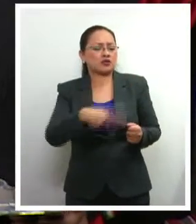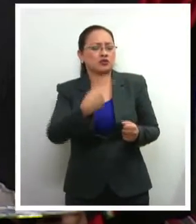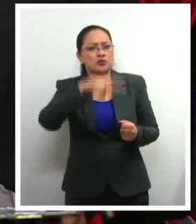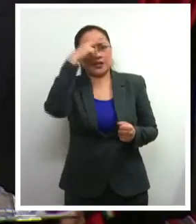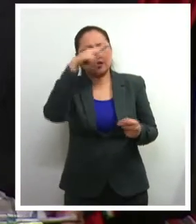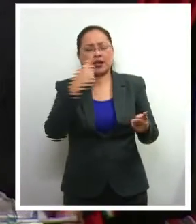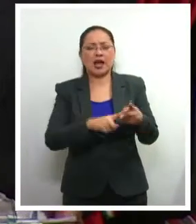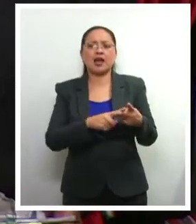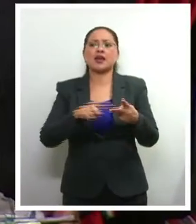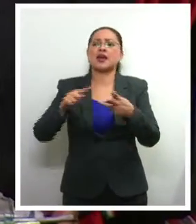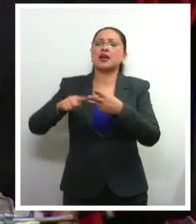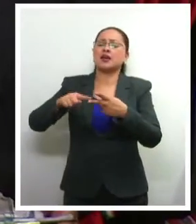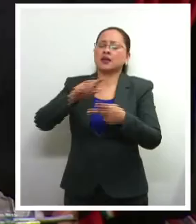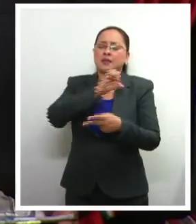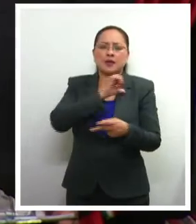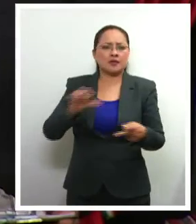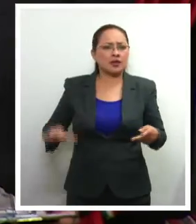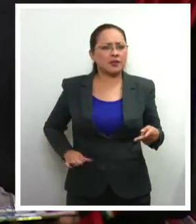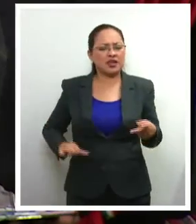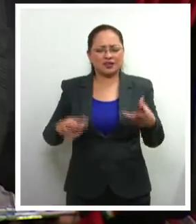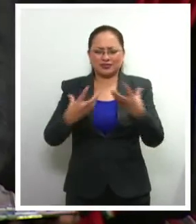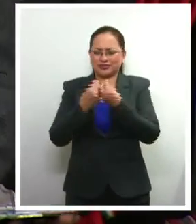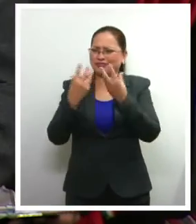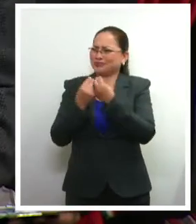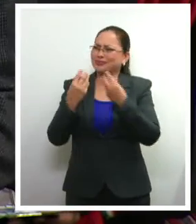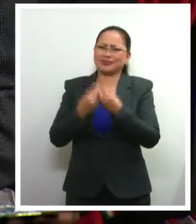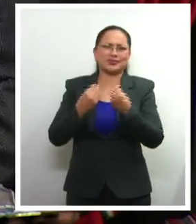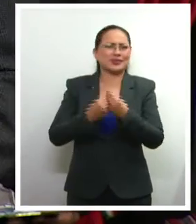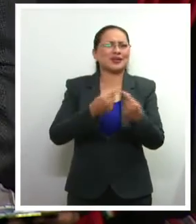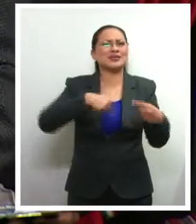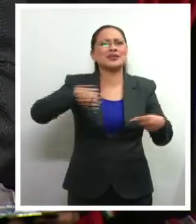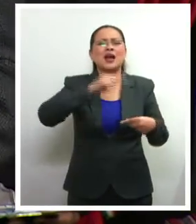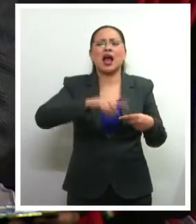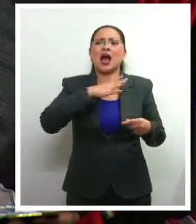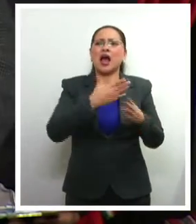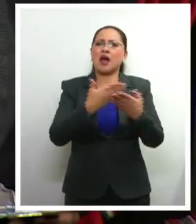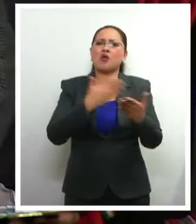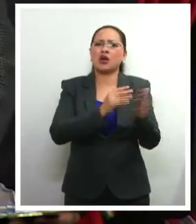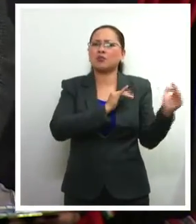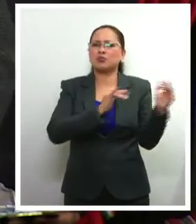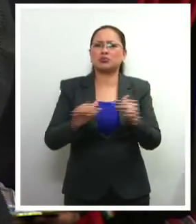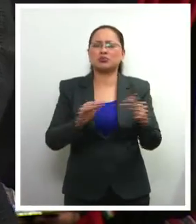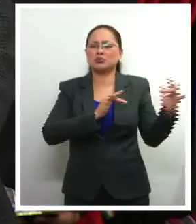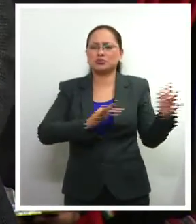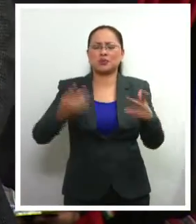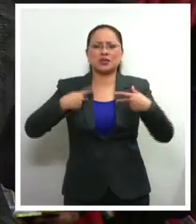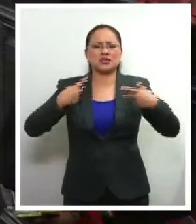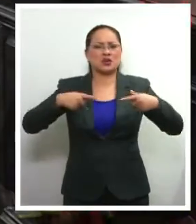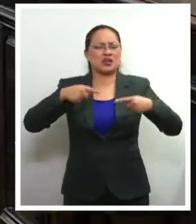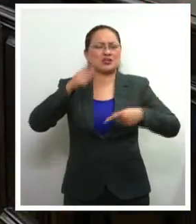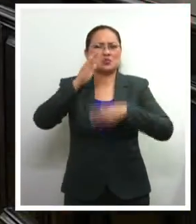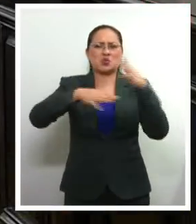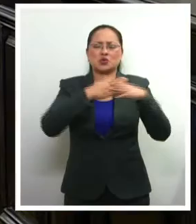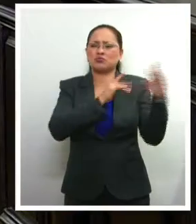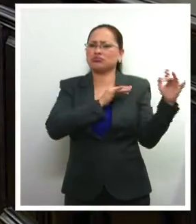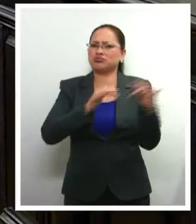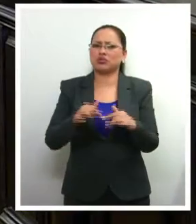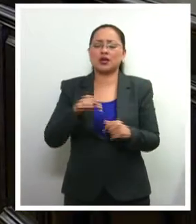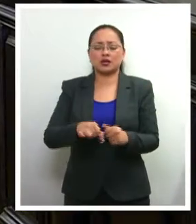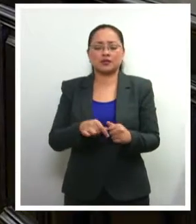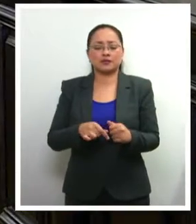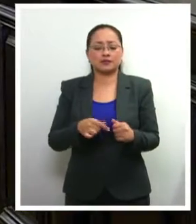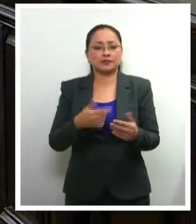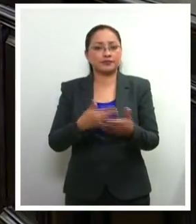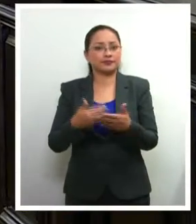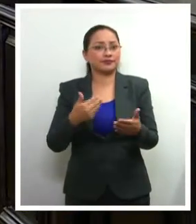ayuntamientos, y también es el resultado de las grandes migraciones del siglo XX. Para resolver la